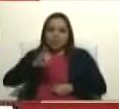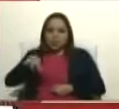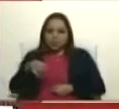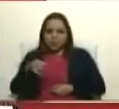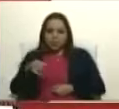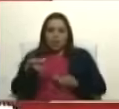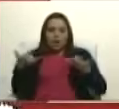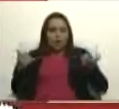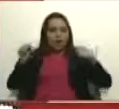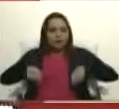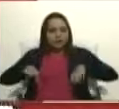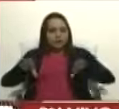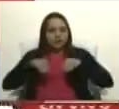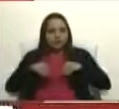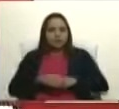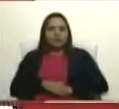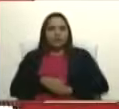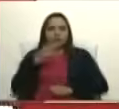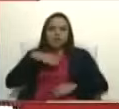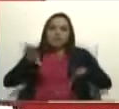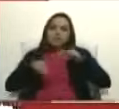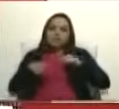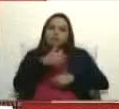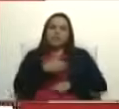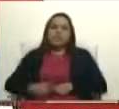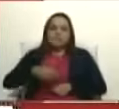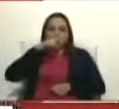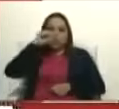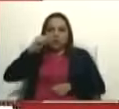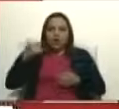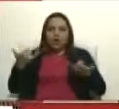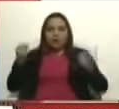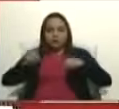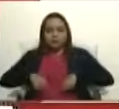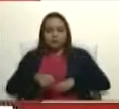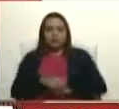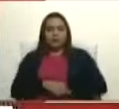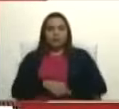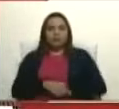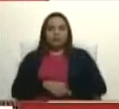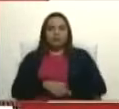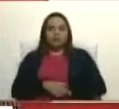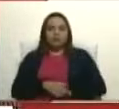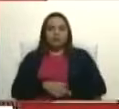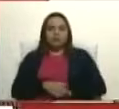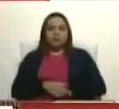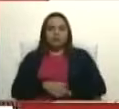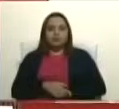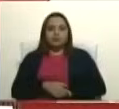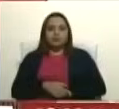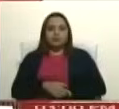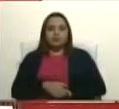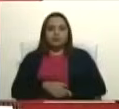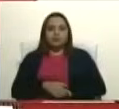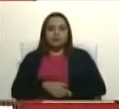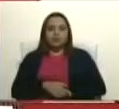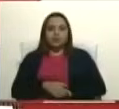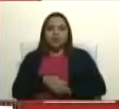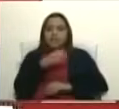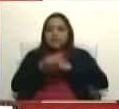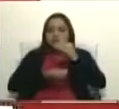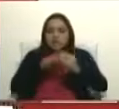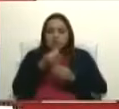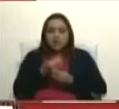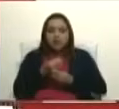Sectores opositores que no reconocían al presidente Nicolás Maduro. Y se, ¿cómo se llama? Se crearon su